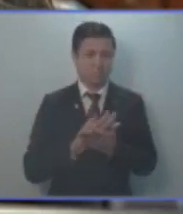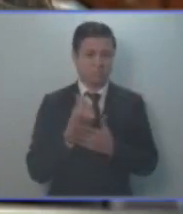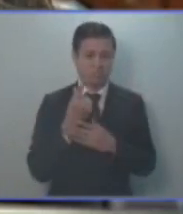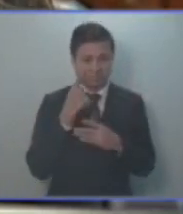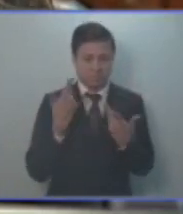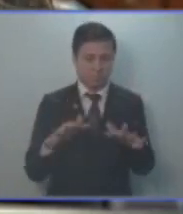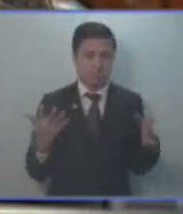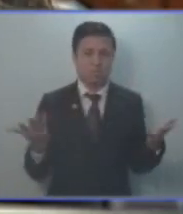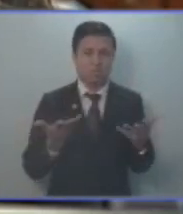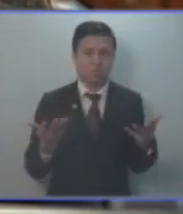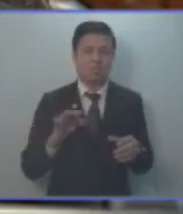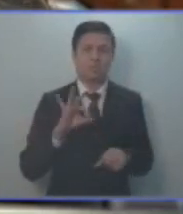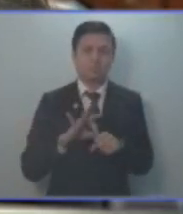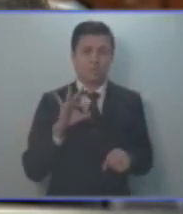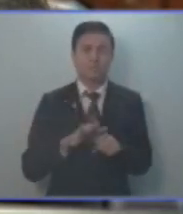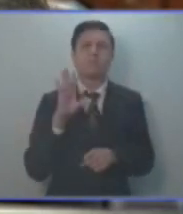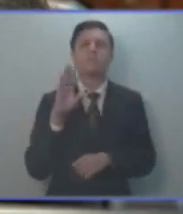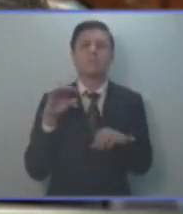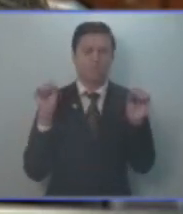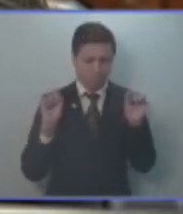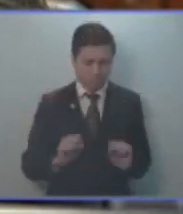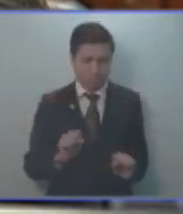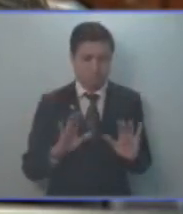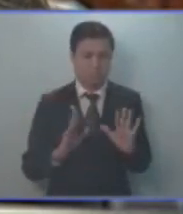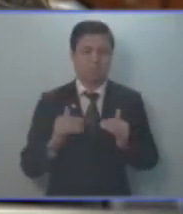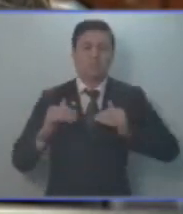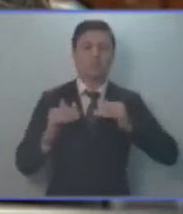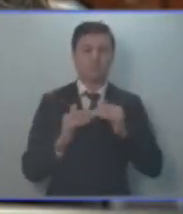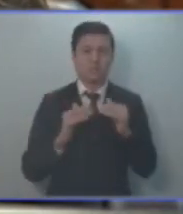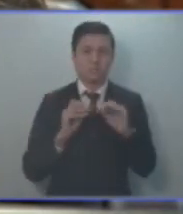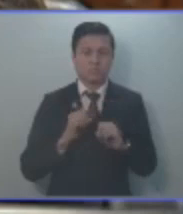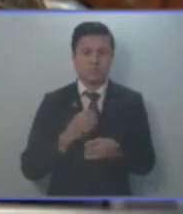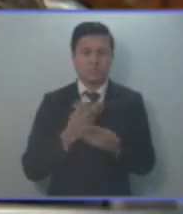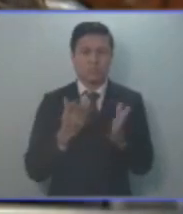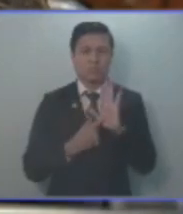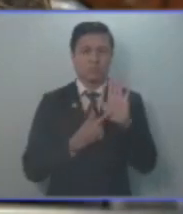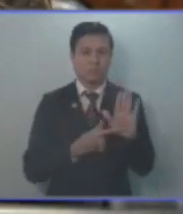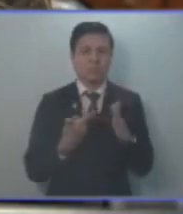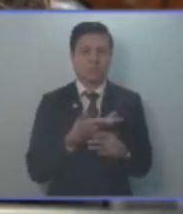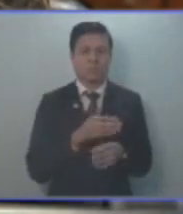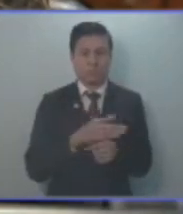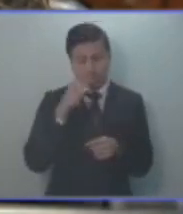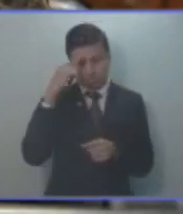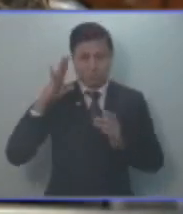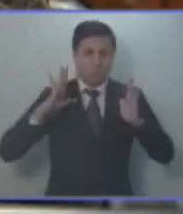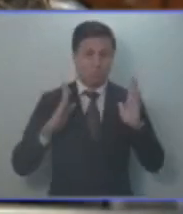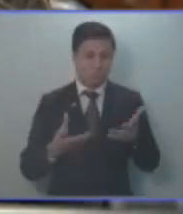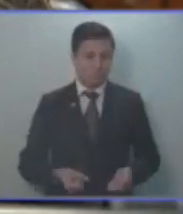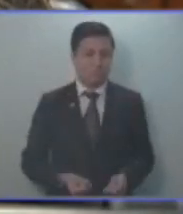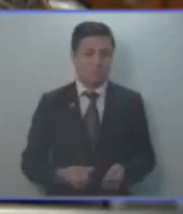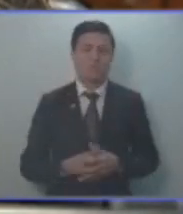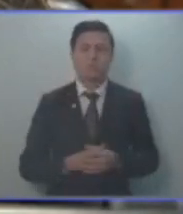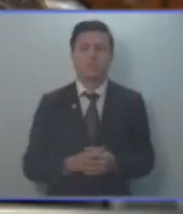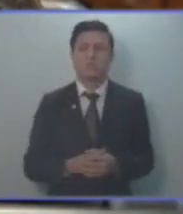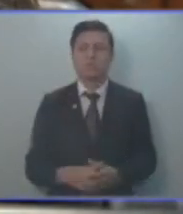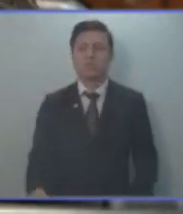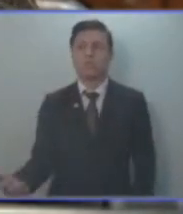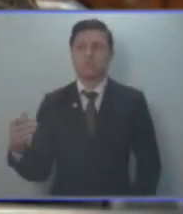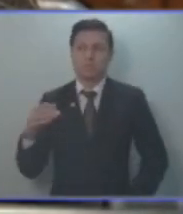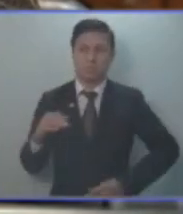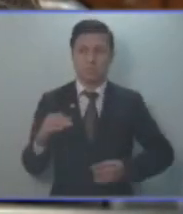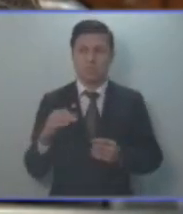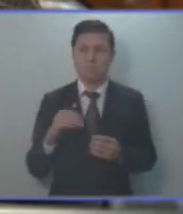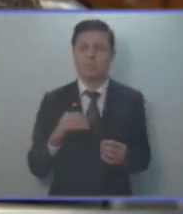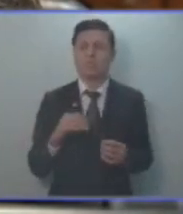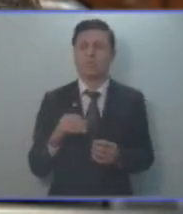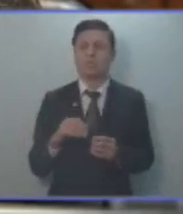hicimos con nuestros votos pero también decir de que como partido de gobierno el frente